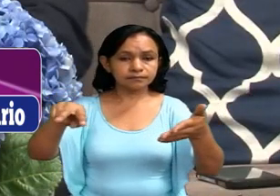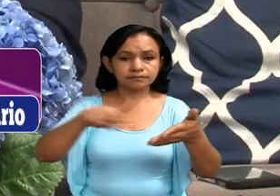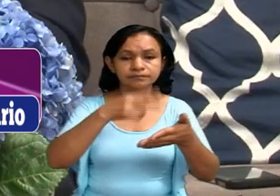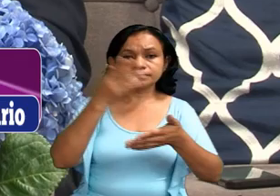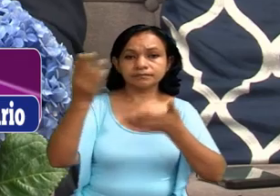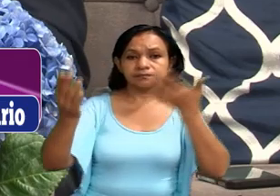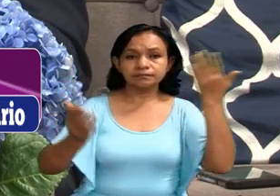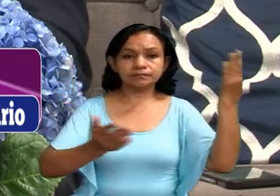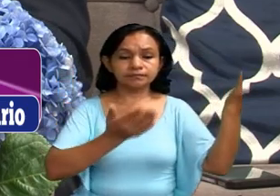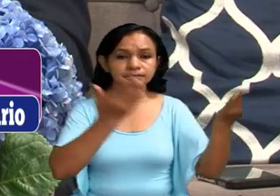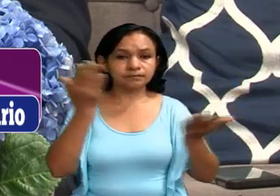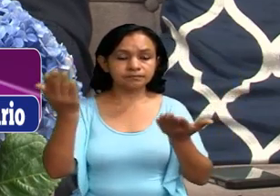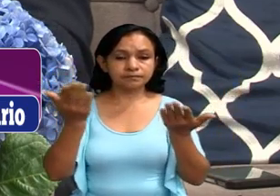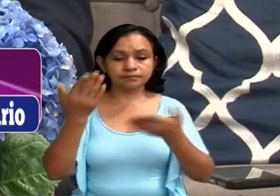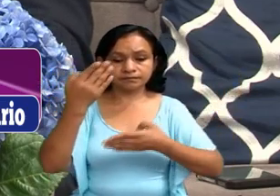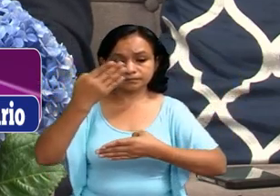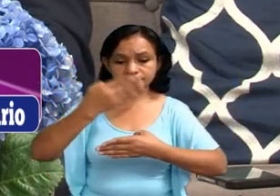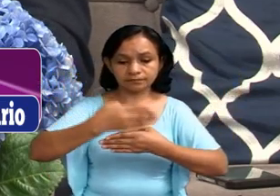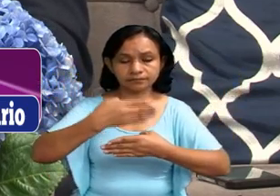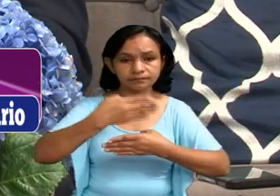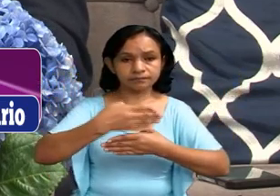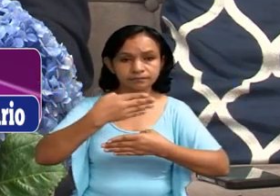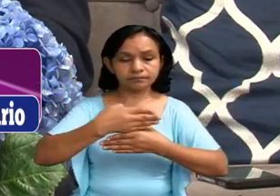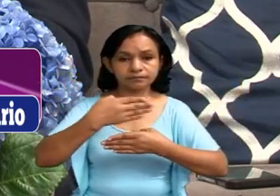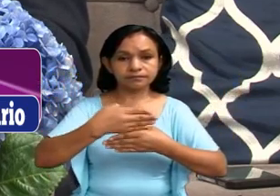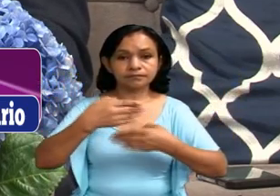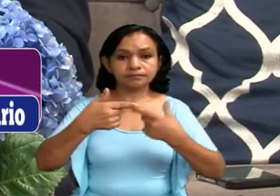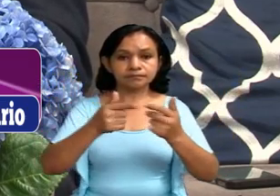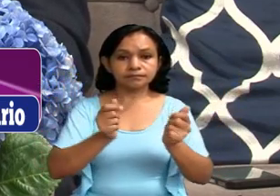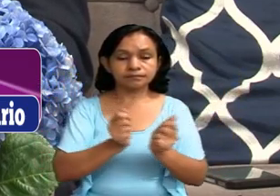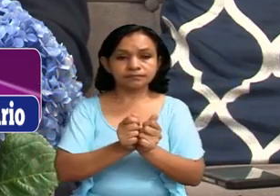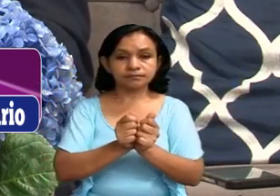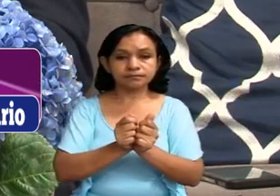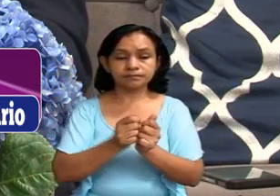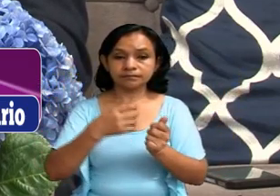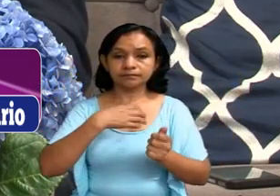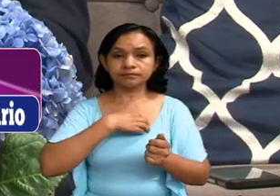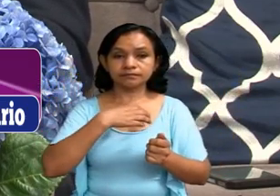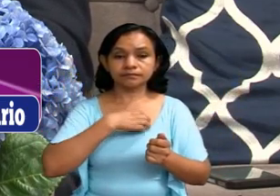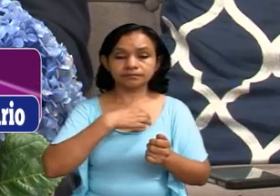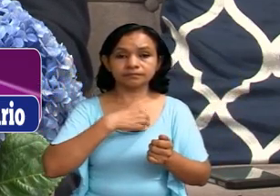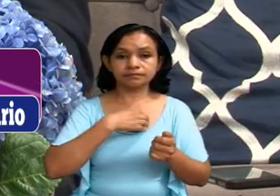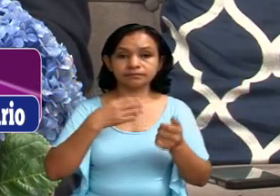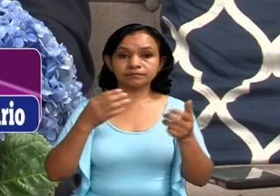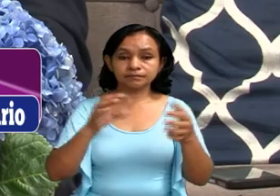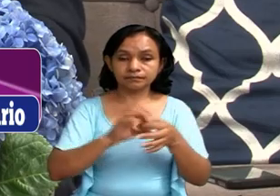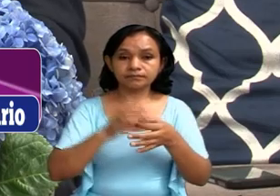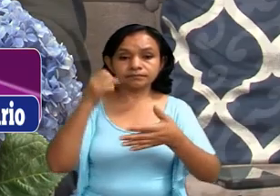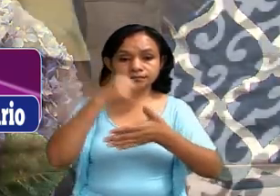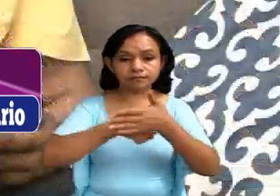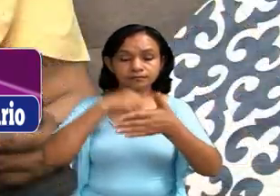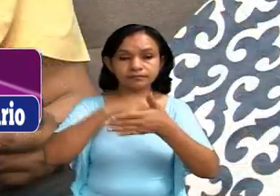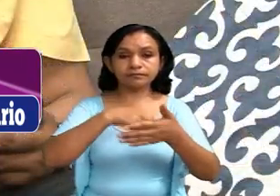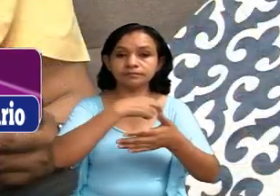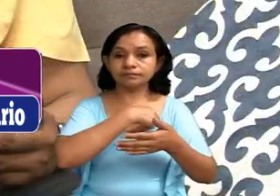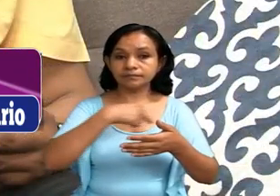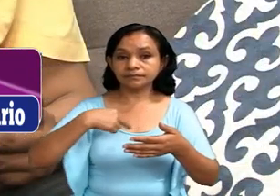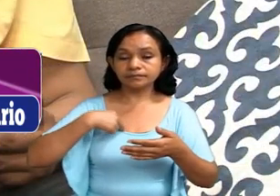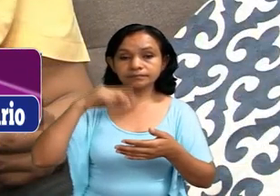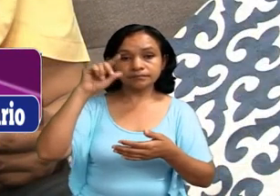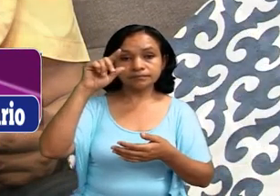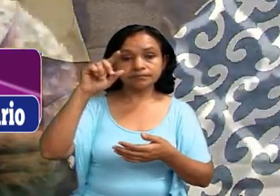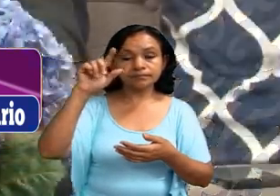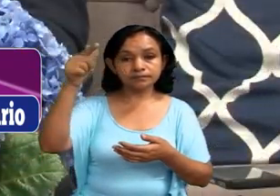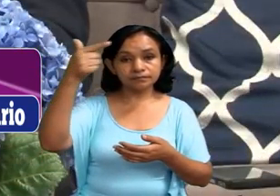poesía, a los grupos de teatro, y eso es un elemento que forma parte de ese esfuerzo que hacen muchos gobiernos en el